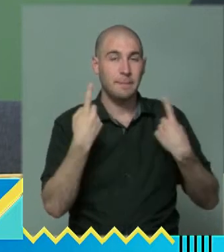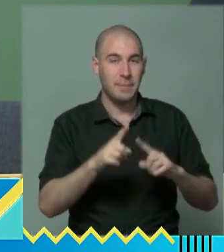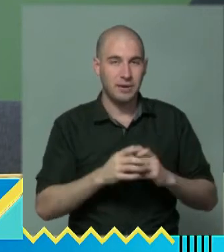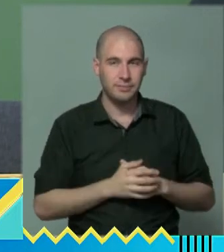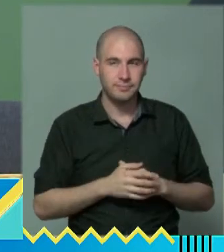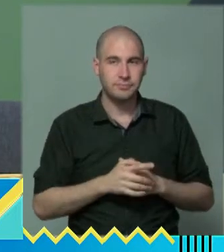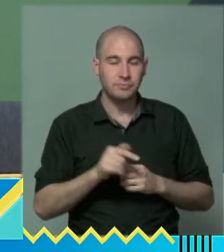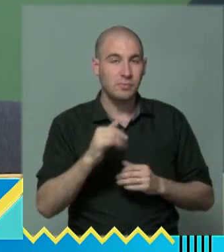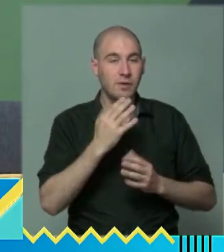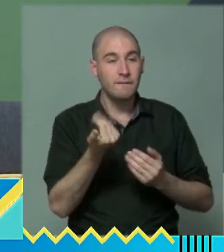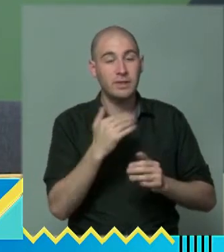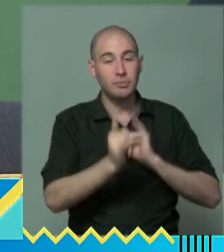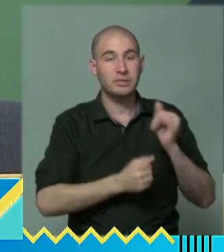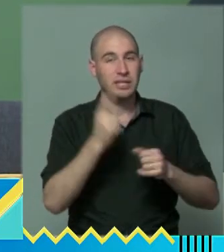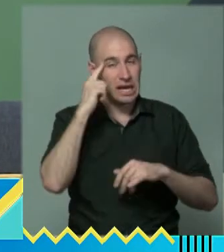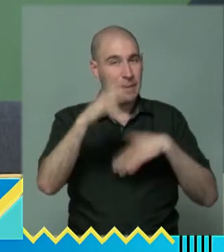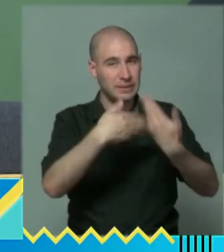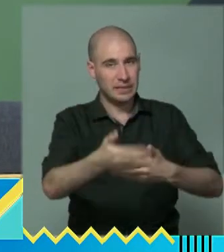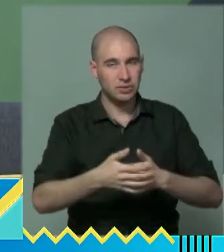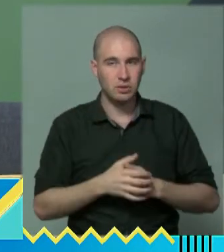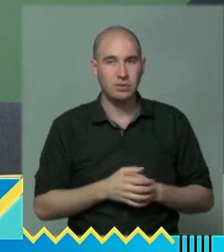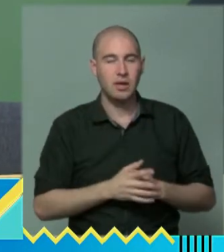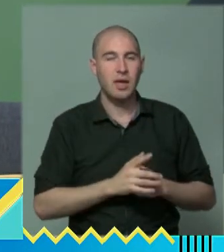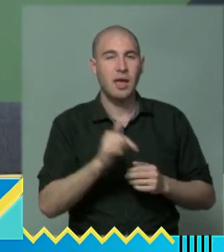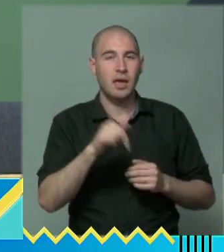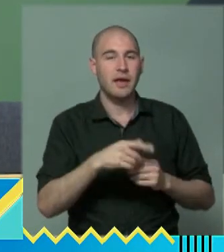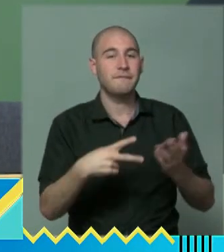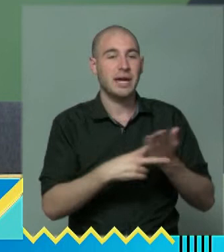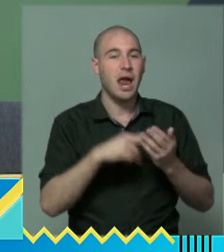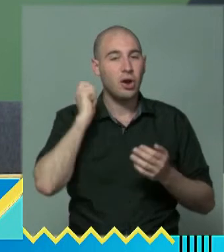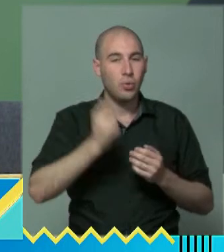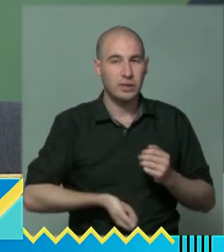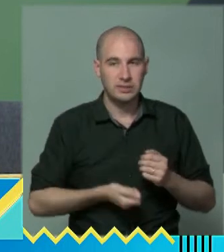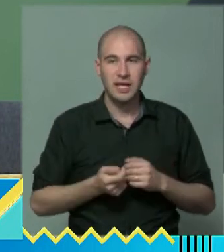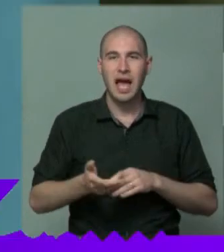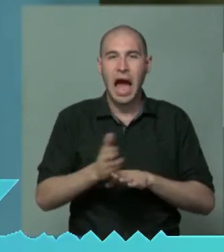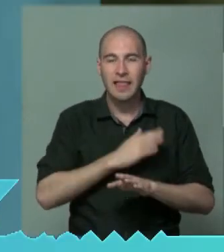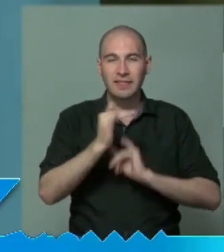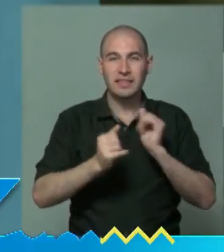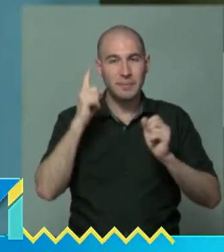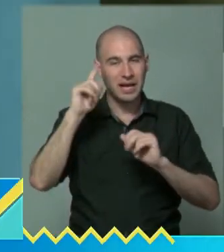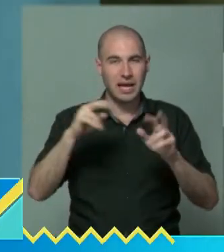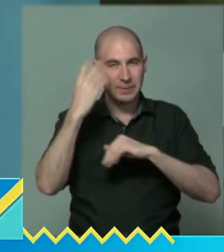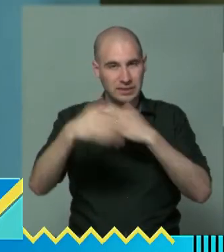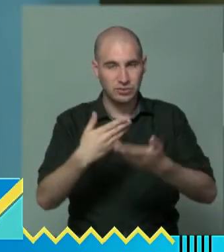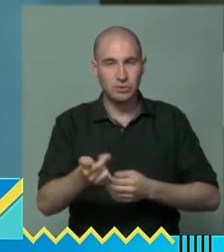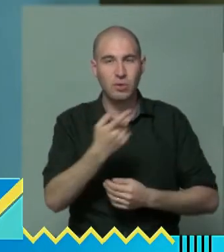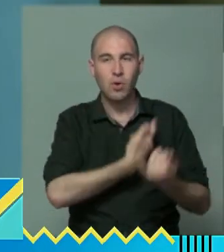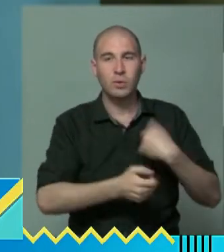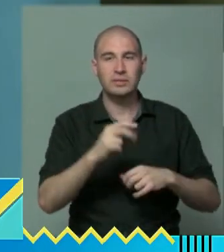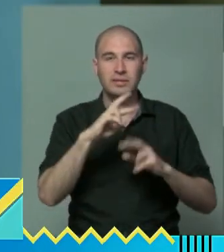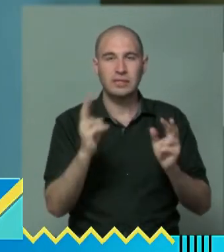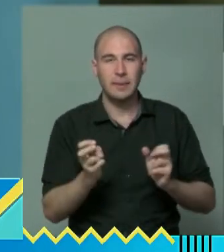justamente falta mencionar acerca de las capacitaciones Sí. que tienen que tener fiscales y jueces también. Antes de meternos con el tema capacitaciones, quería escucharlo a Mario con